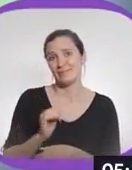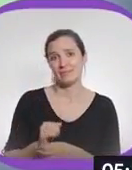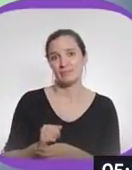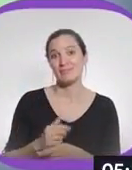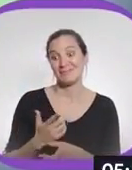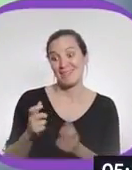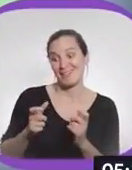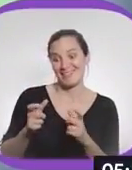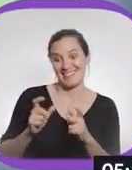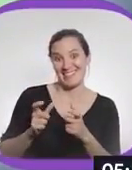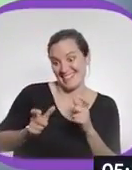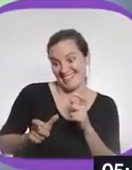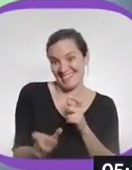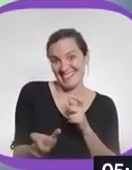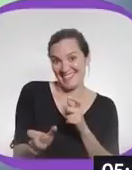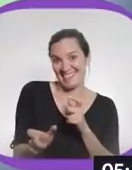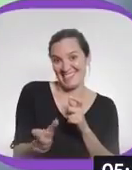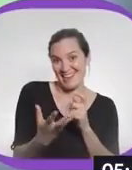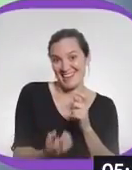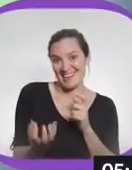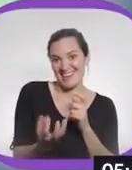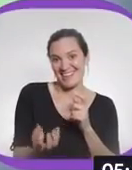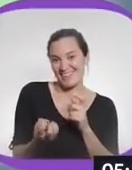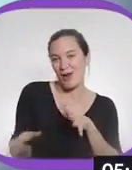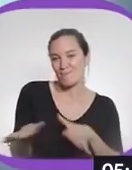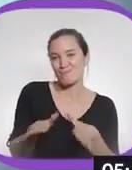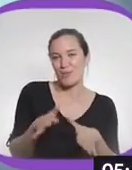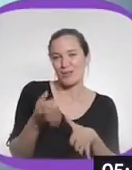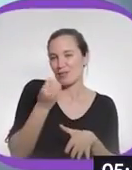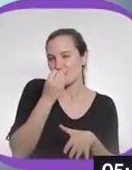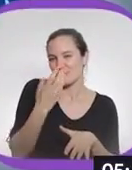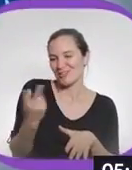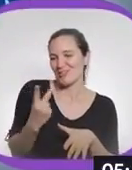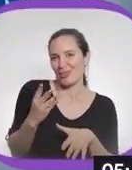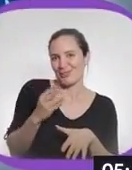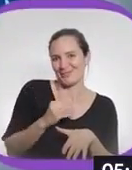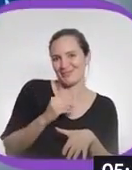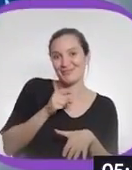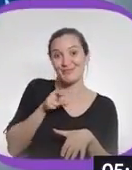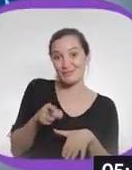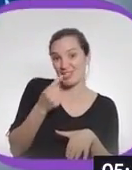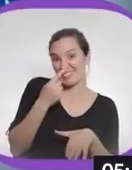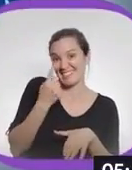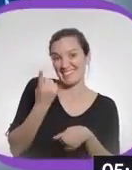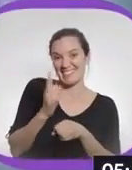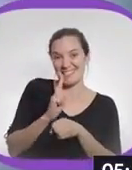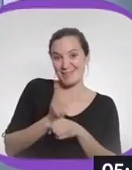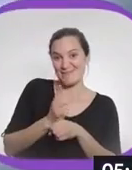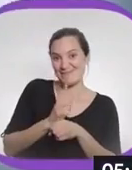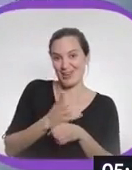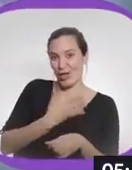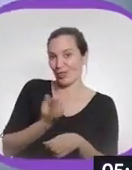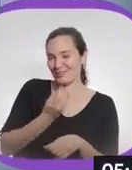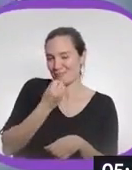este CD de mis momentos favoritos contigo. Le llamo Timmy Turner, el mejor dueño de mascotas del mundo.